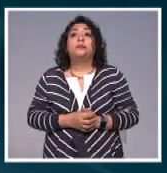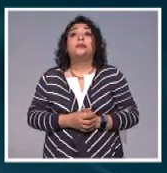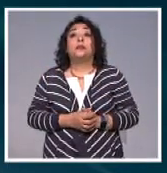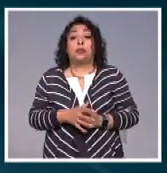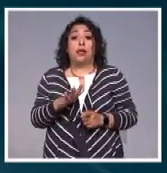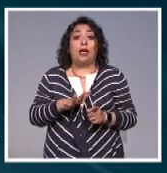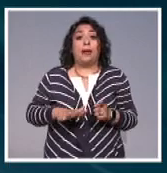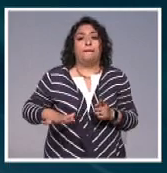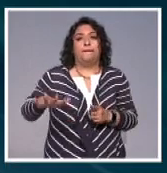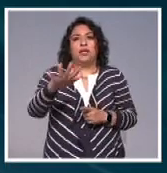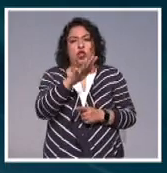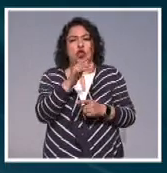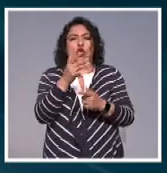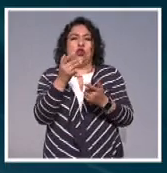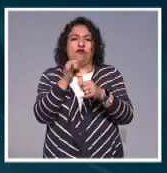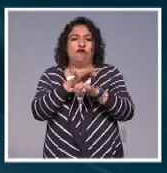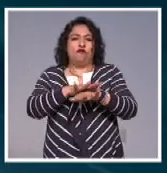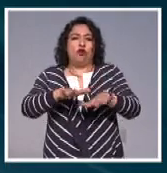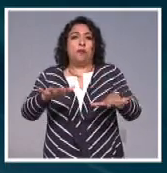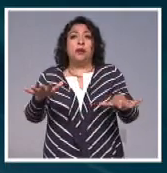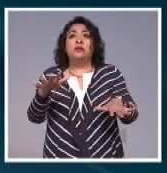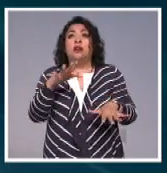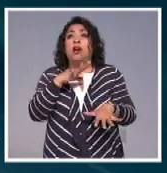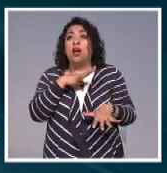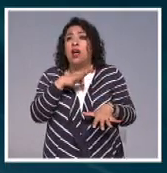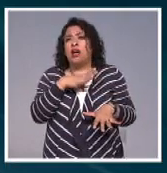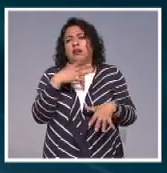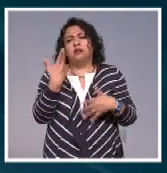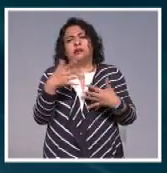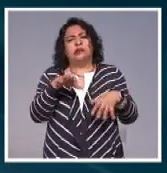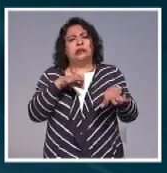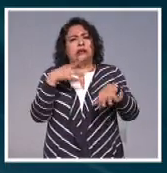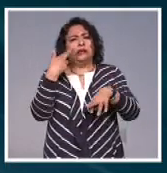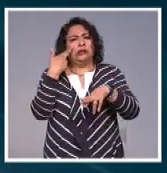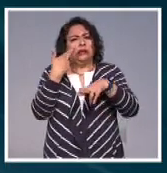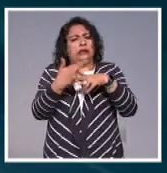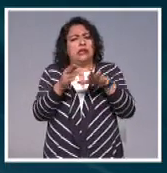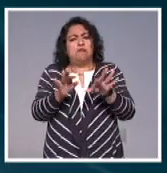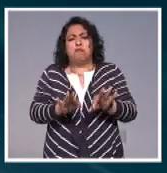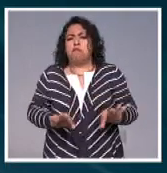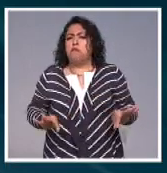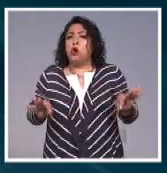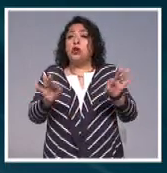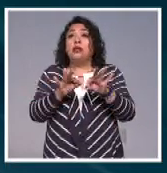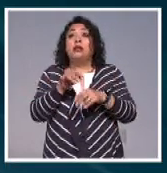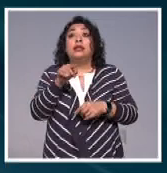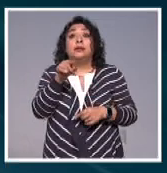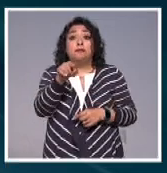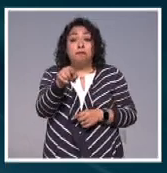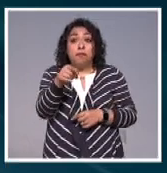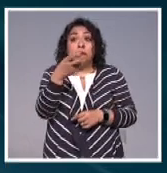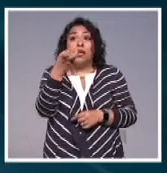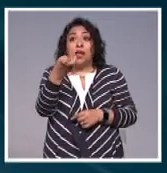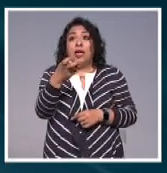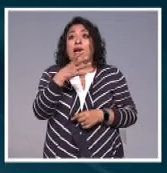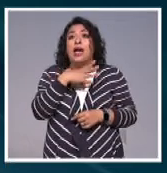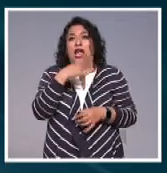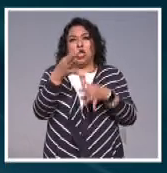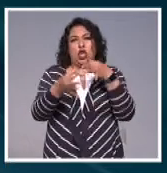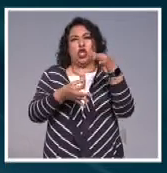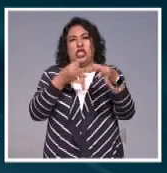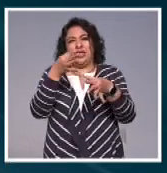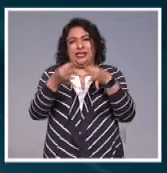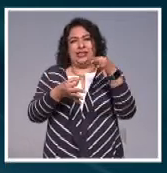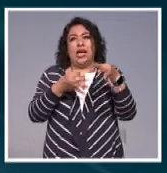En el ámbito, pues, informativo, llevaba a cabo una labor fundamental, porque está justamente la producción de